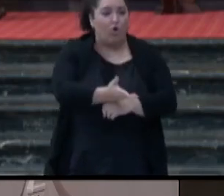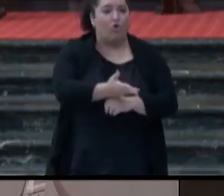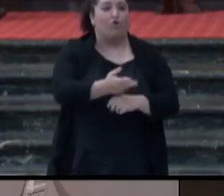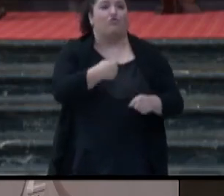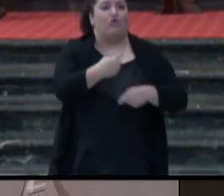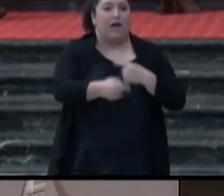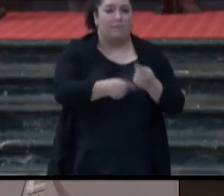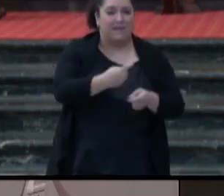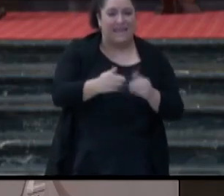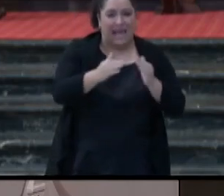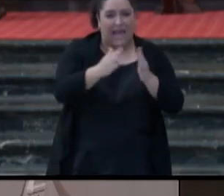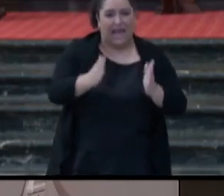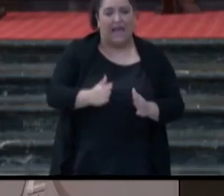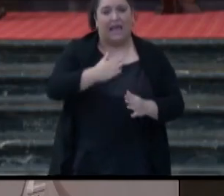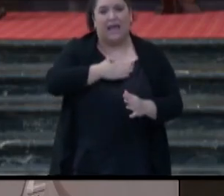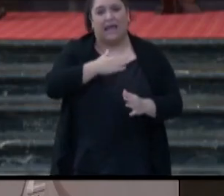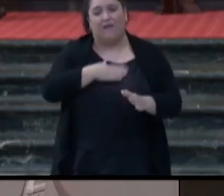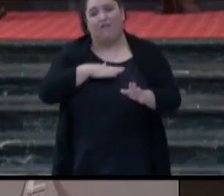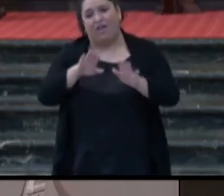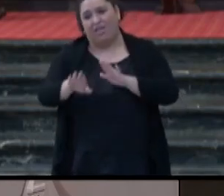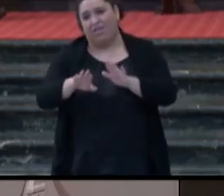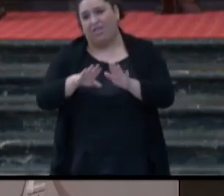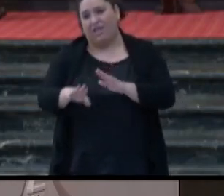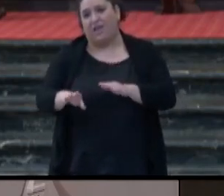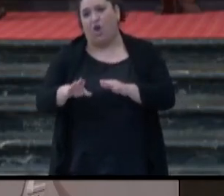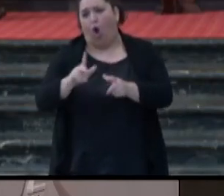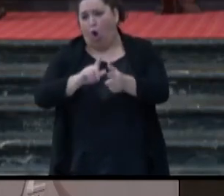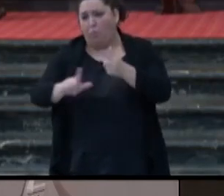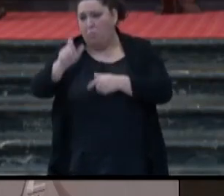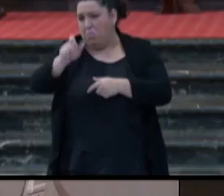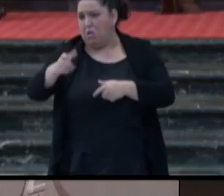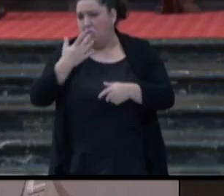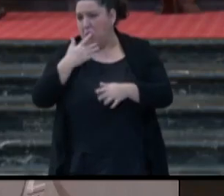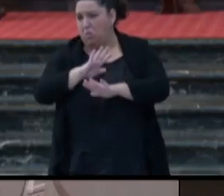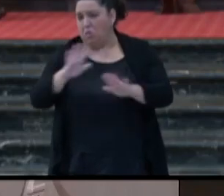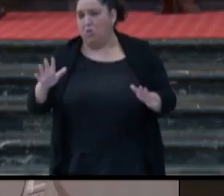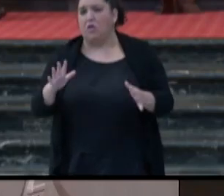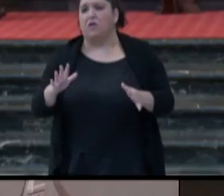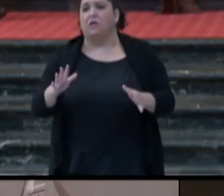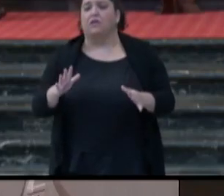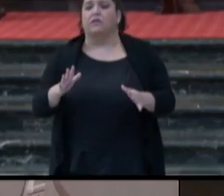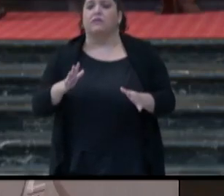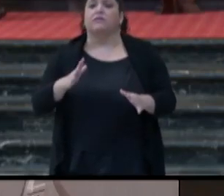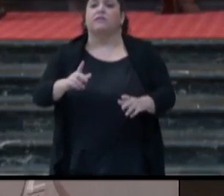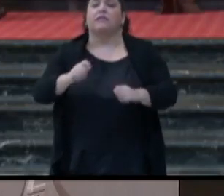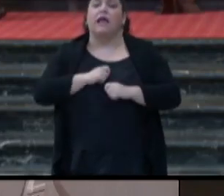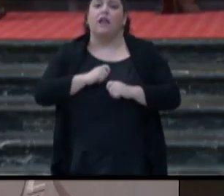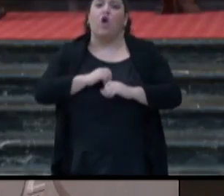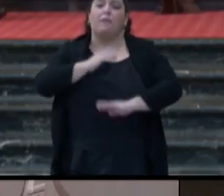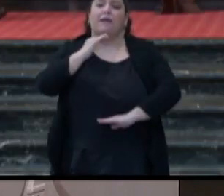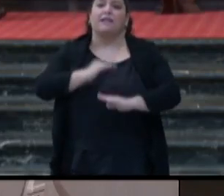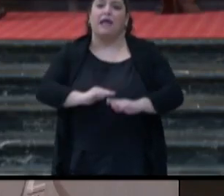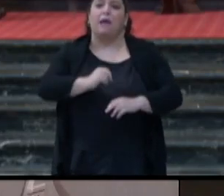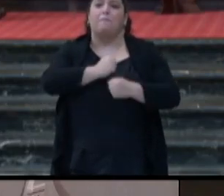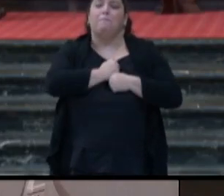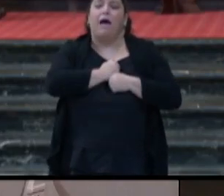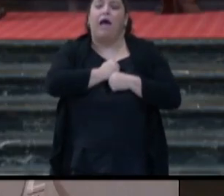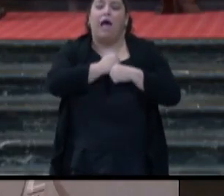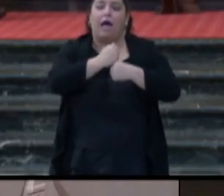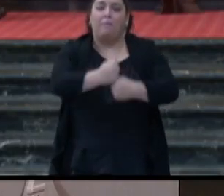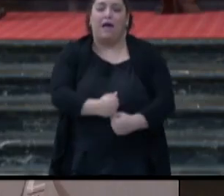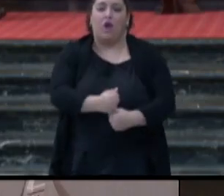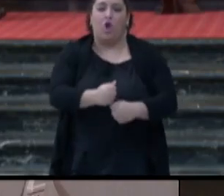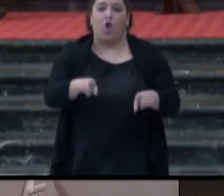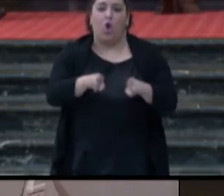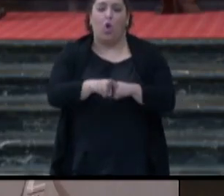los de mi casa o a mis vecinos o a los de lejos para amarlos como a